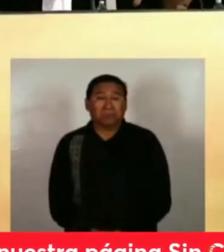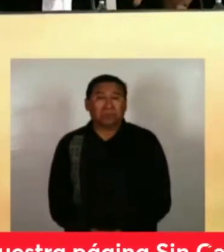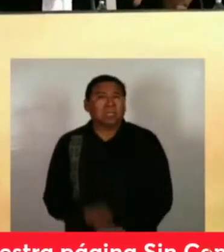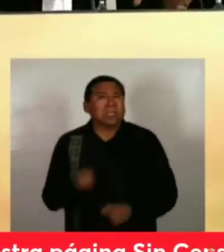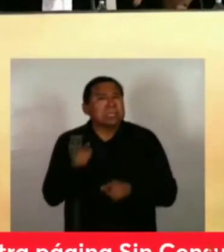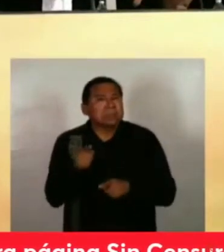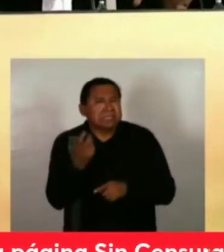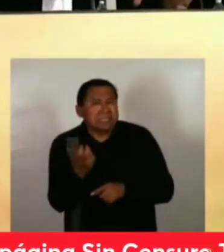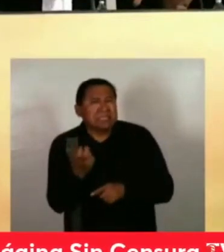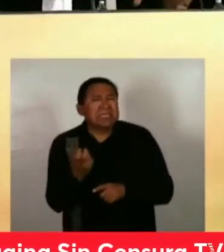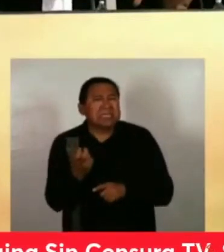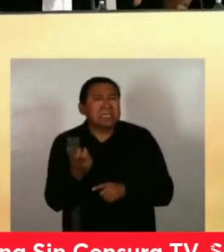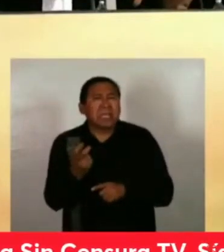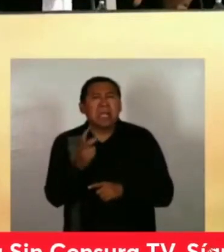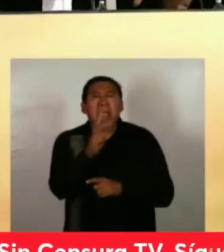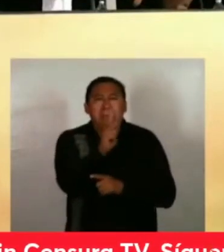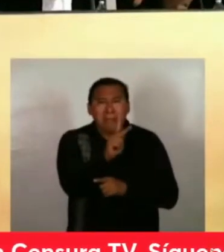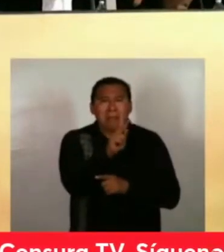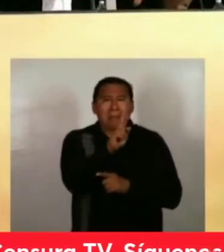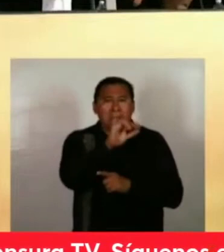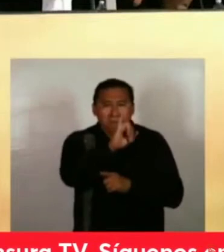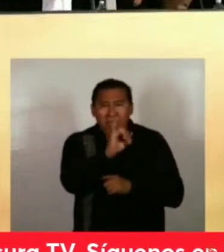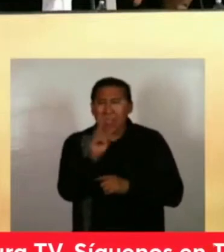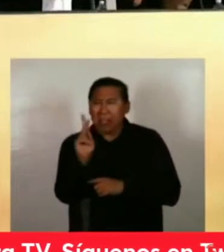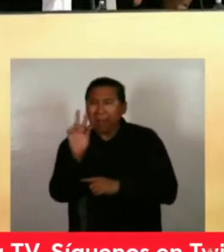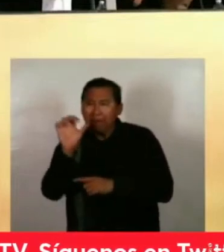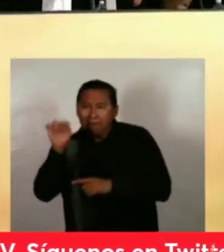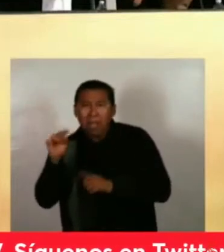pero en realidad son el PRI y el PAN juntos.